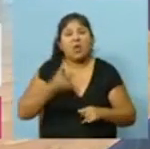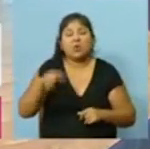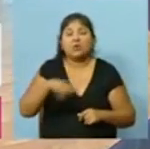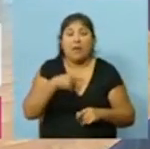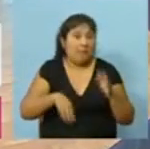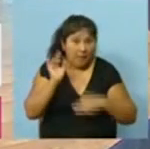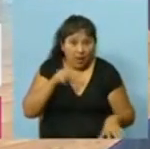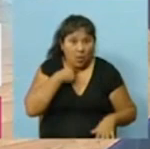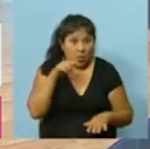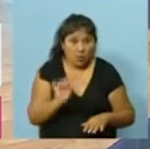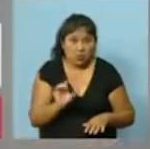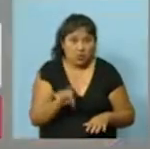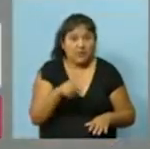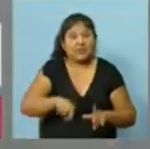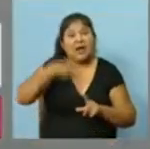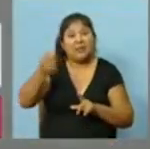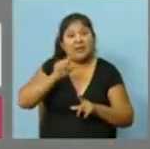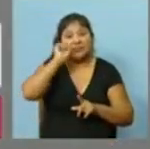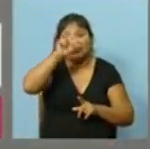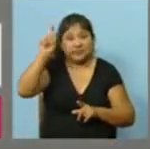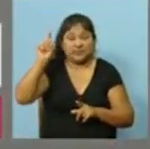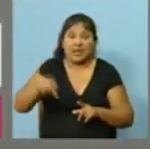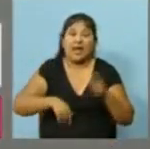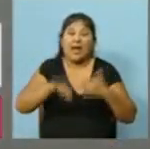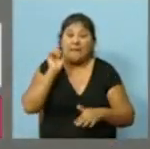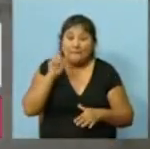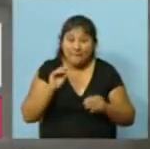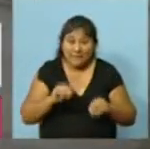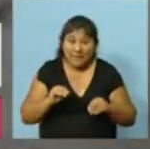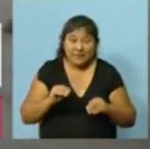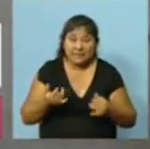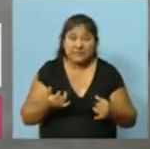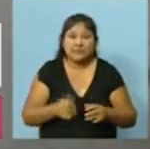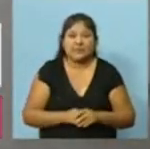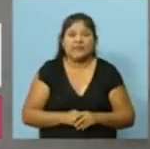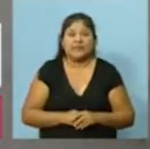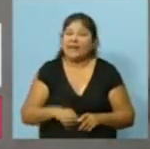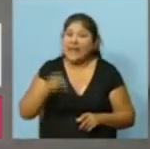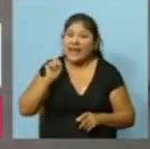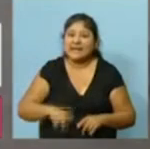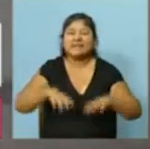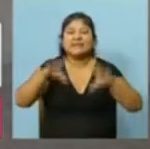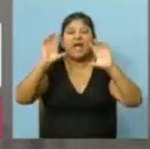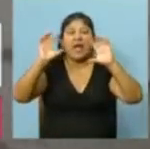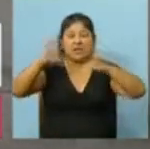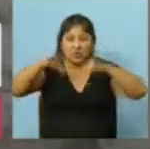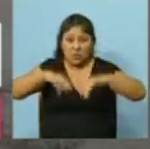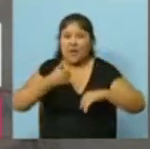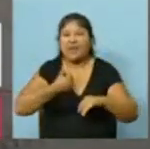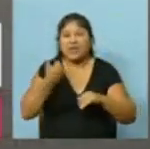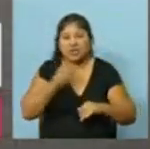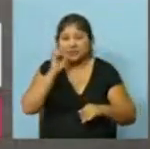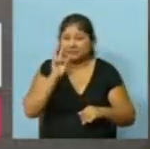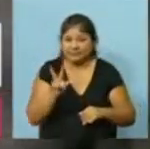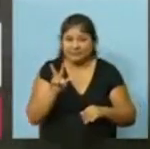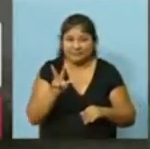no tenemos denuncias de hecho aparecido no esté el fenómeno fue básicamente en lo que sería el